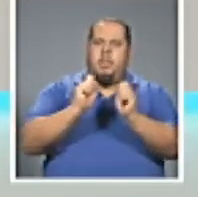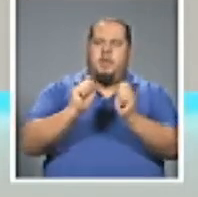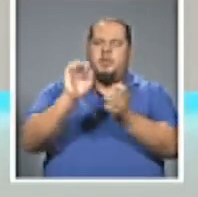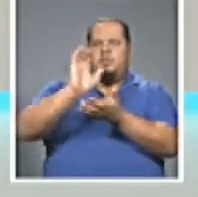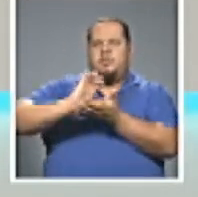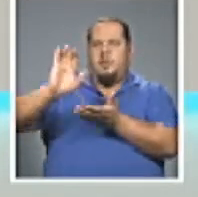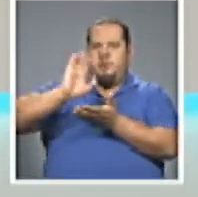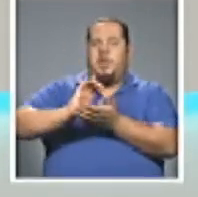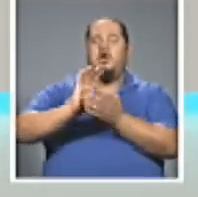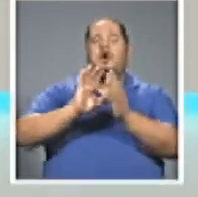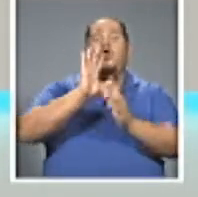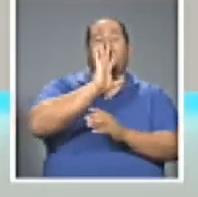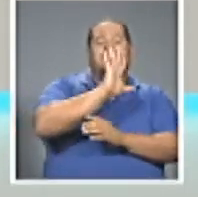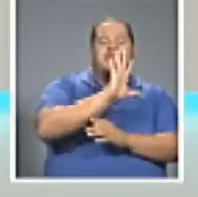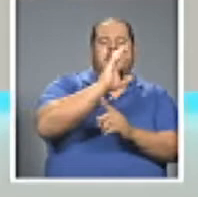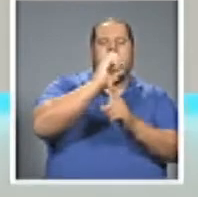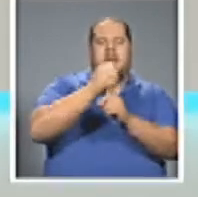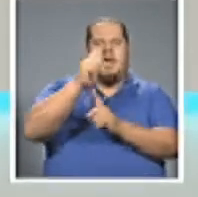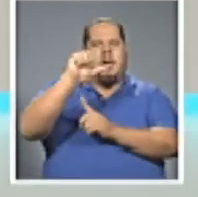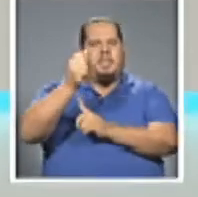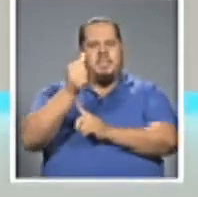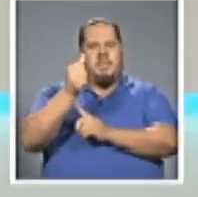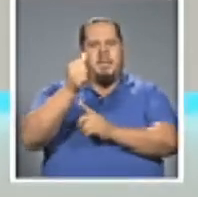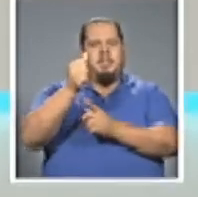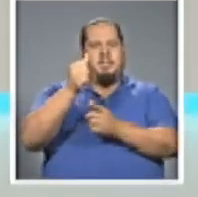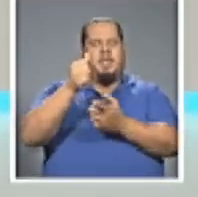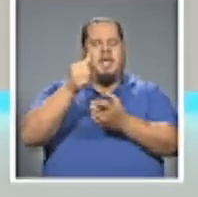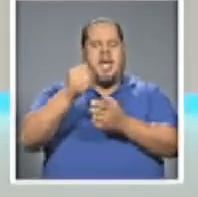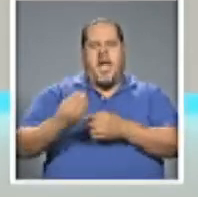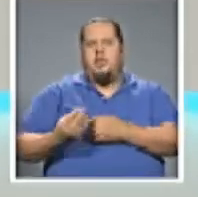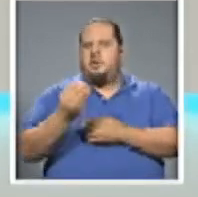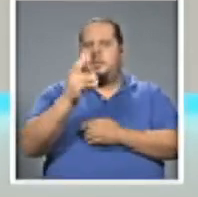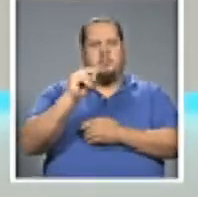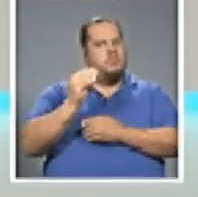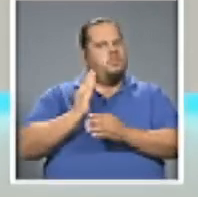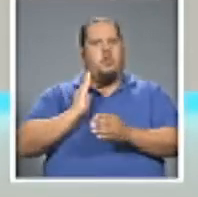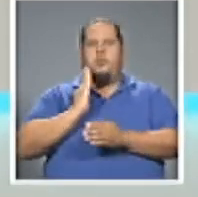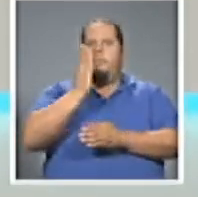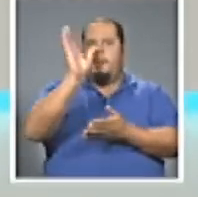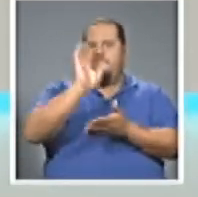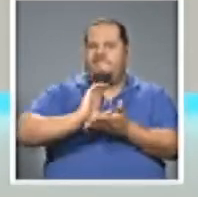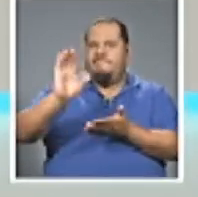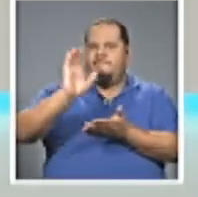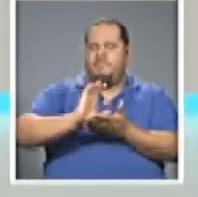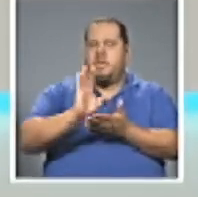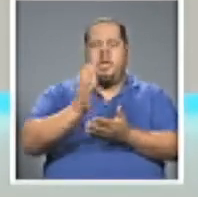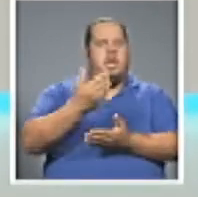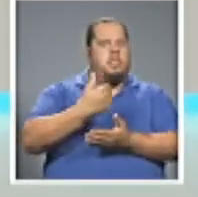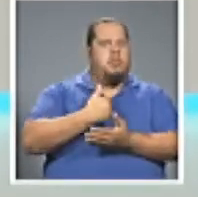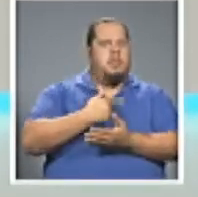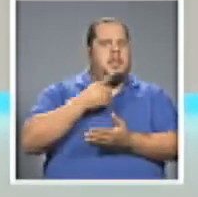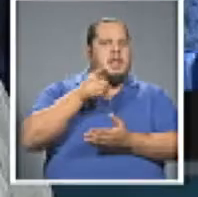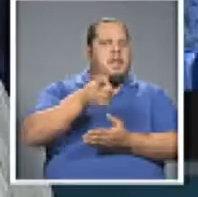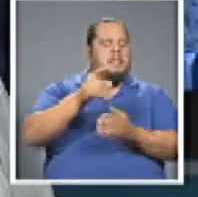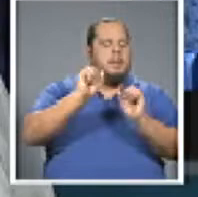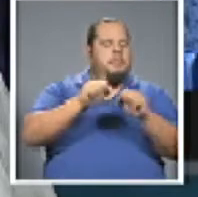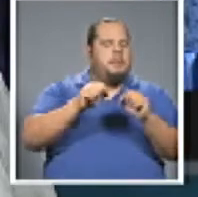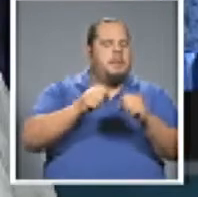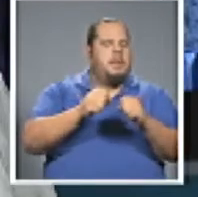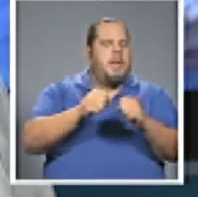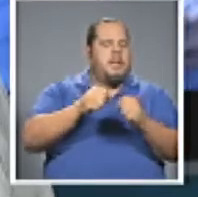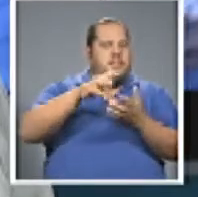secundaria. 5 de cada 10 adolescentes no están en la educación secundaria, no están gozando de esa posibilidad de poder